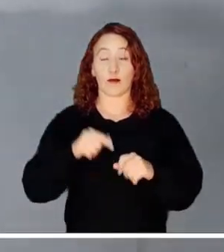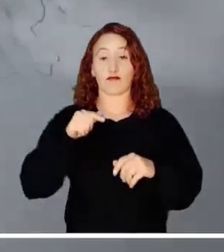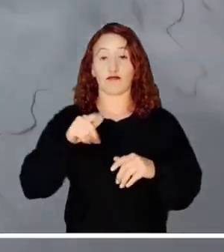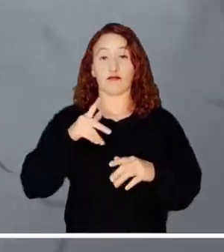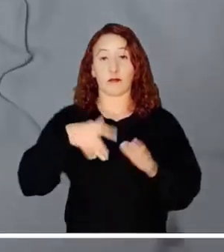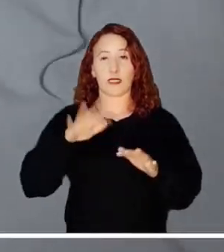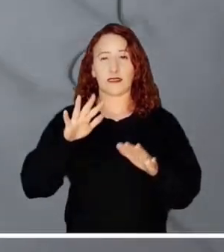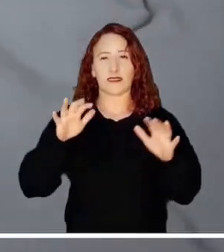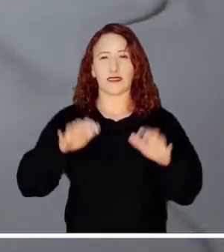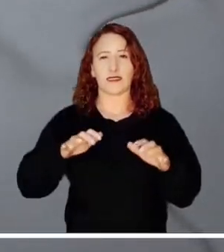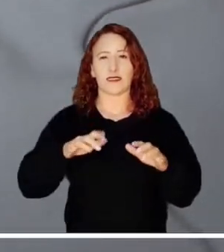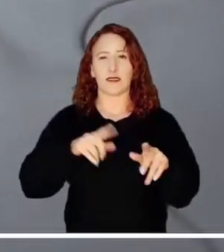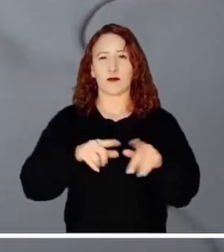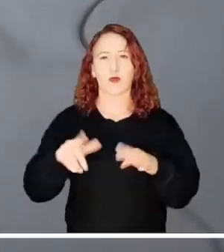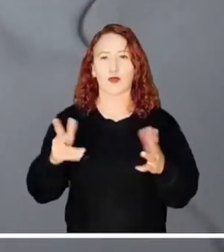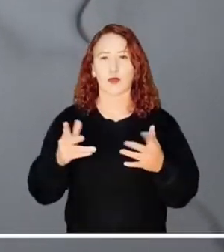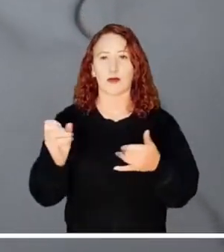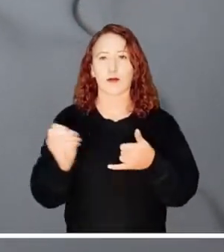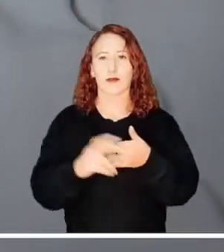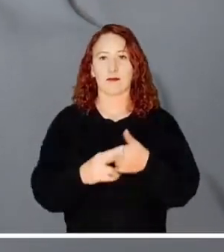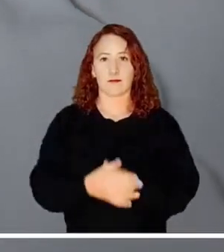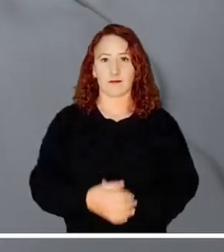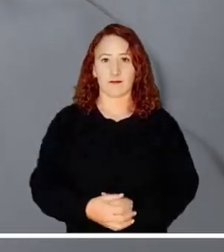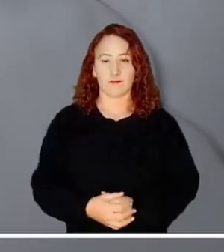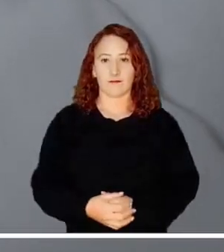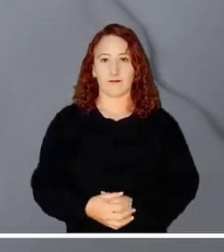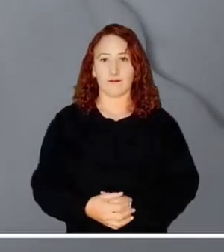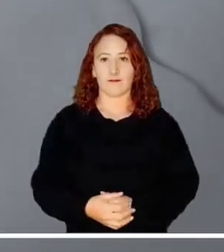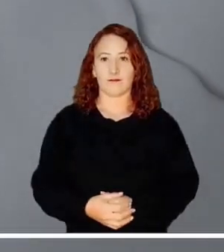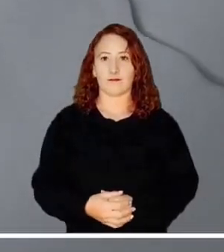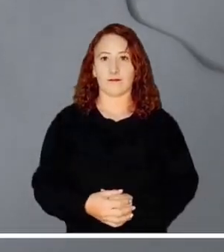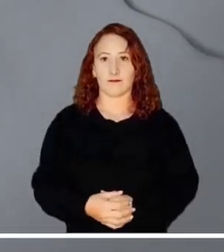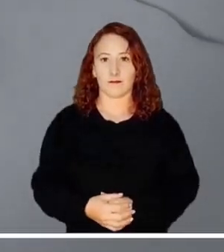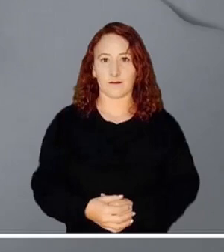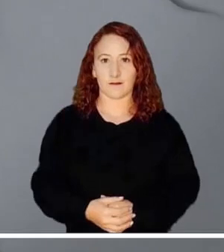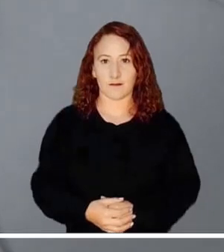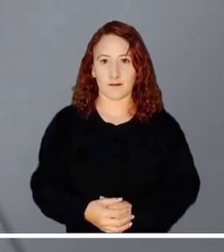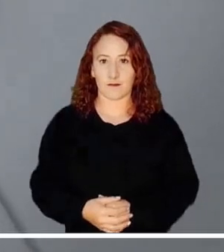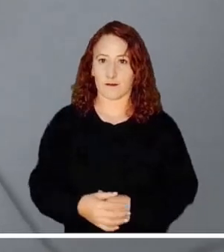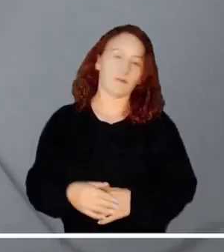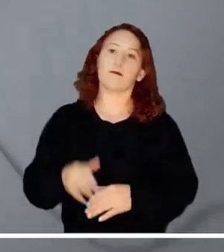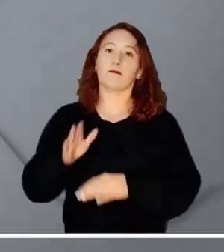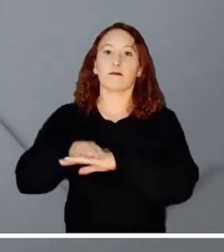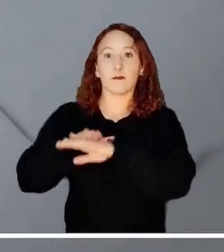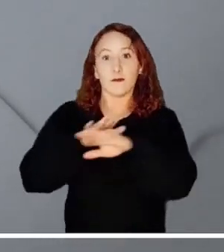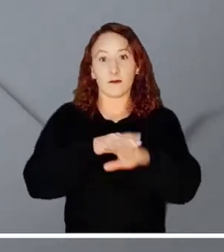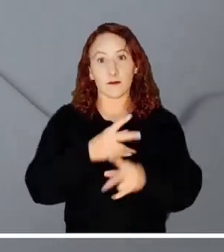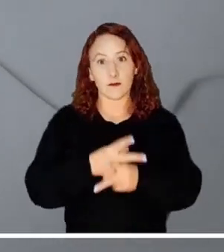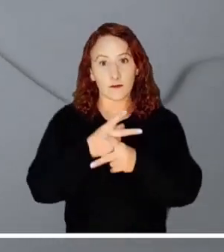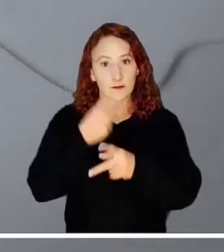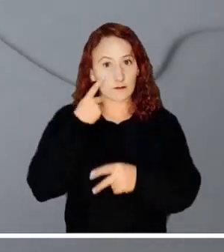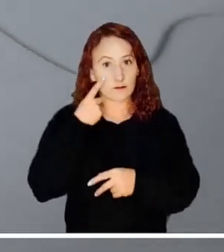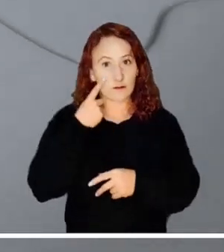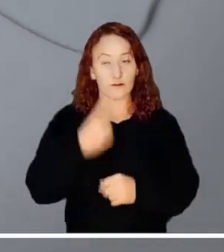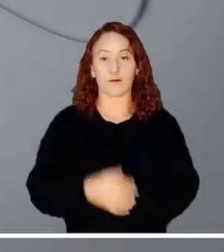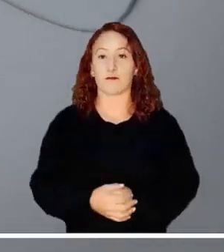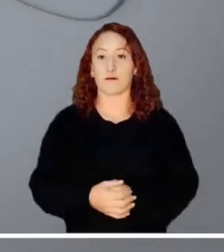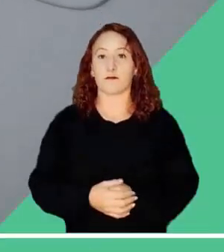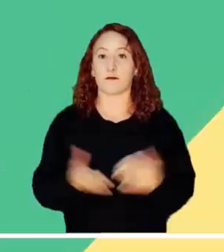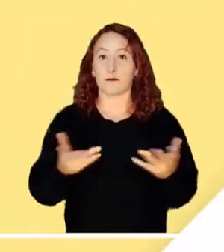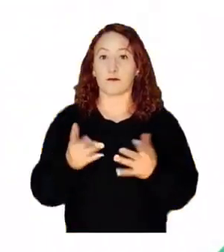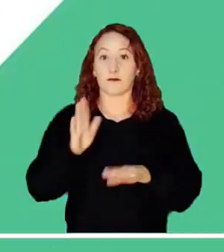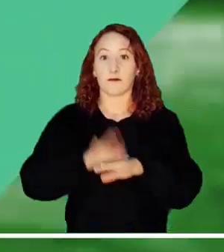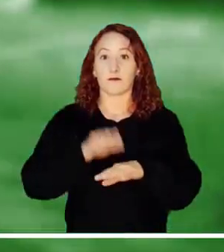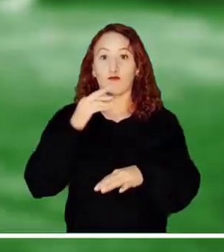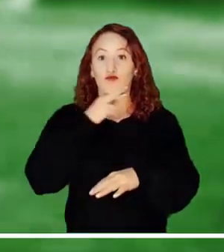Un cielo entre ligero y parcialmente nublado se calcula en la capital del país, donde además se advierten lluvias ligeras en el